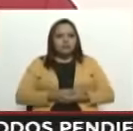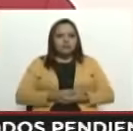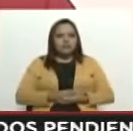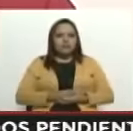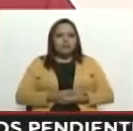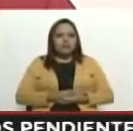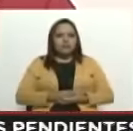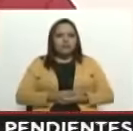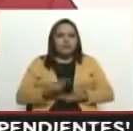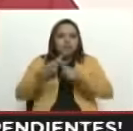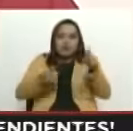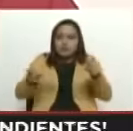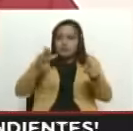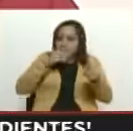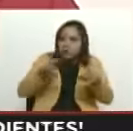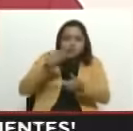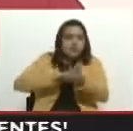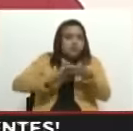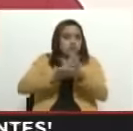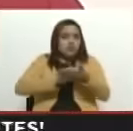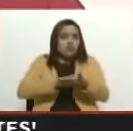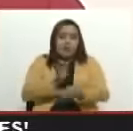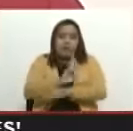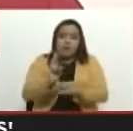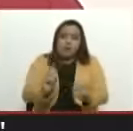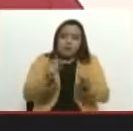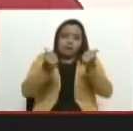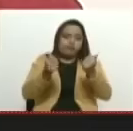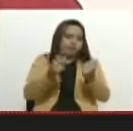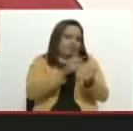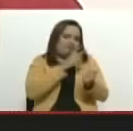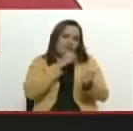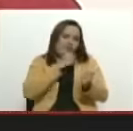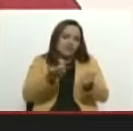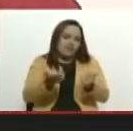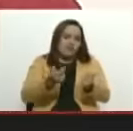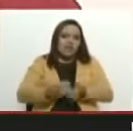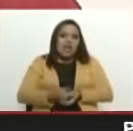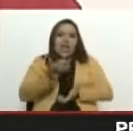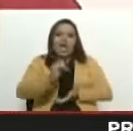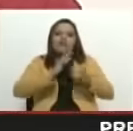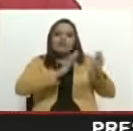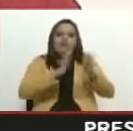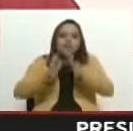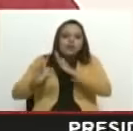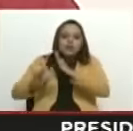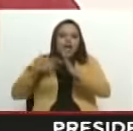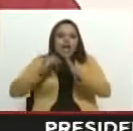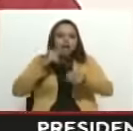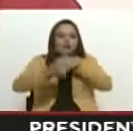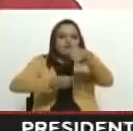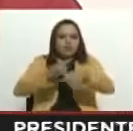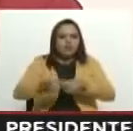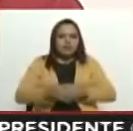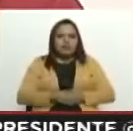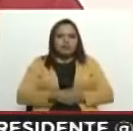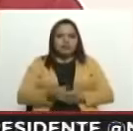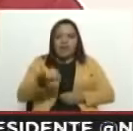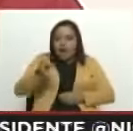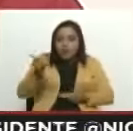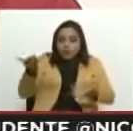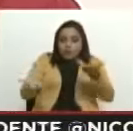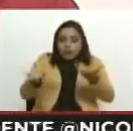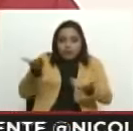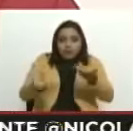Pero eso no soluciona el problema de un día para otro, no. Hay una estructura que ha sido golpeada. Yo hacía una comparación,